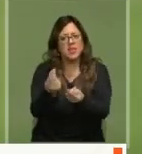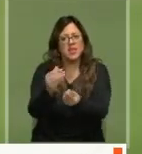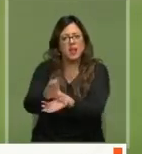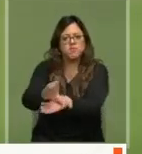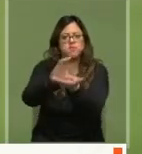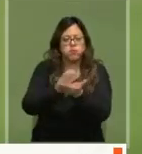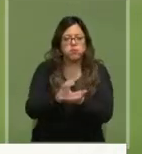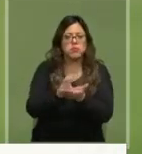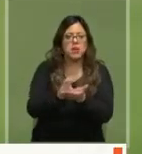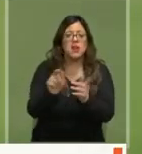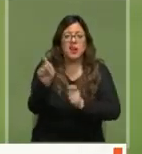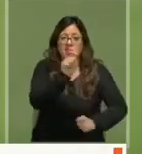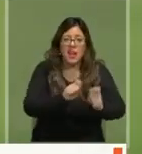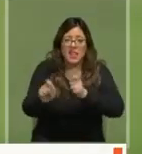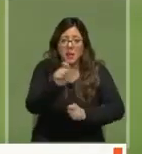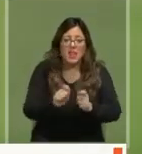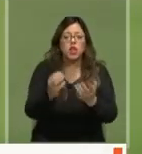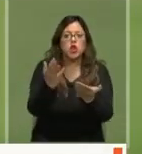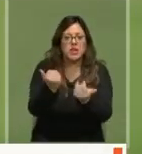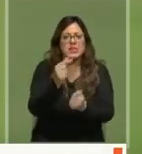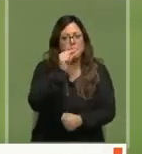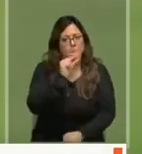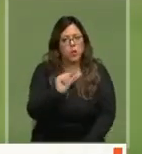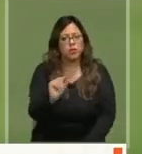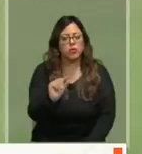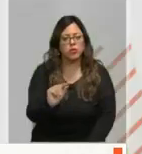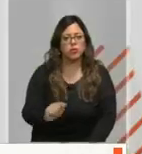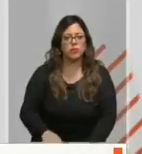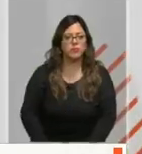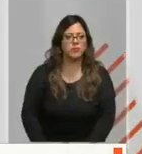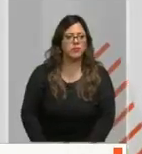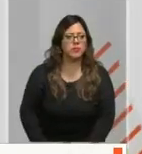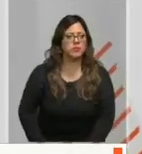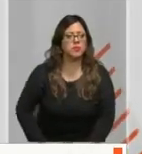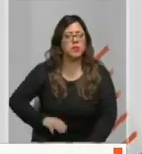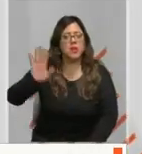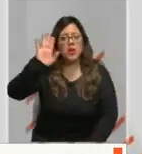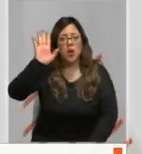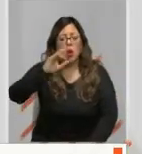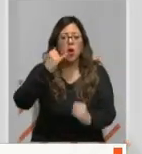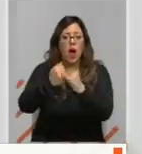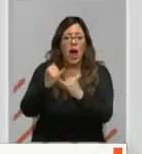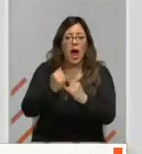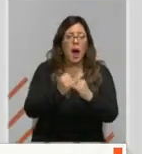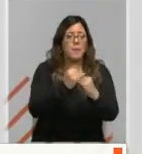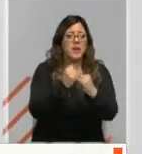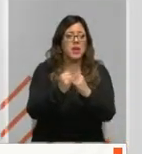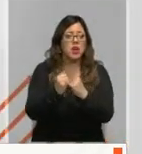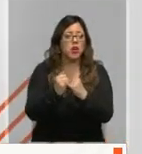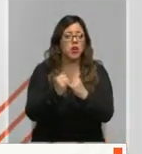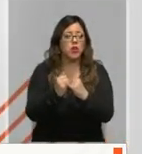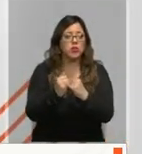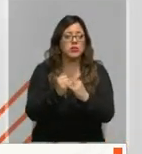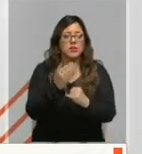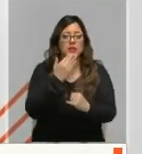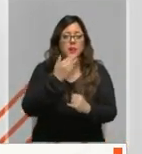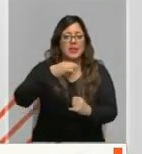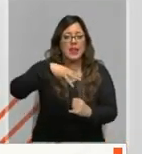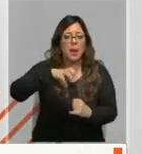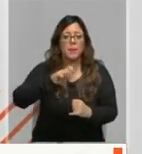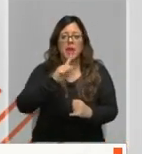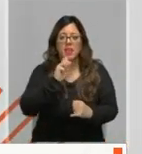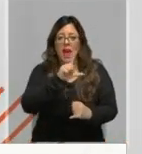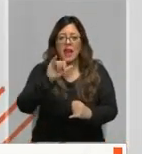inmunoterapia debe ser aplicada lo más pronto posible. Hola chicos, amigos del Chilean Horseman y de Metallica. Estamos